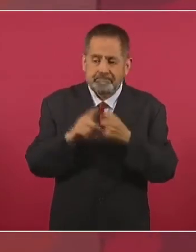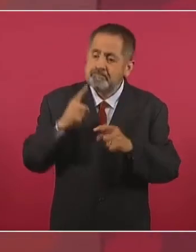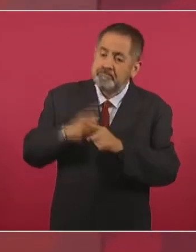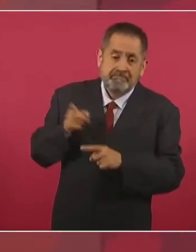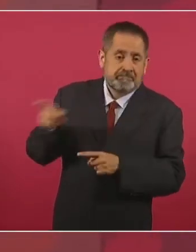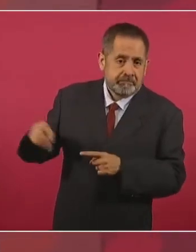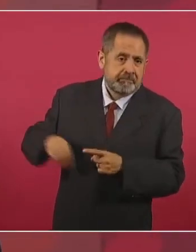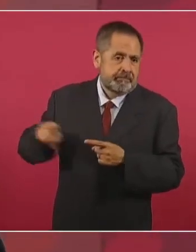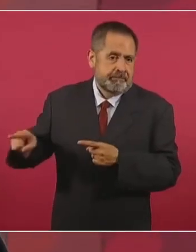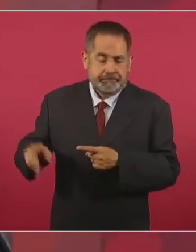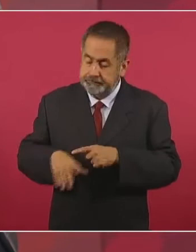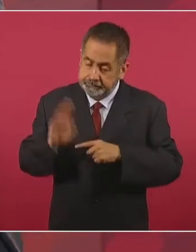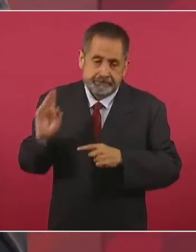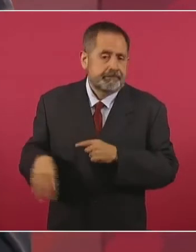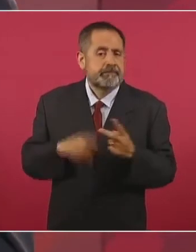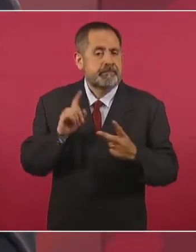han